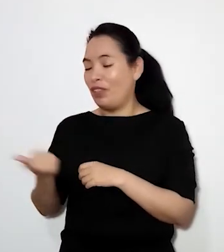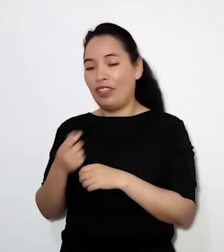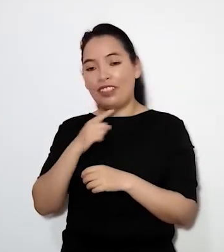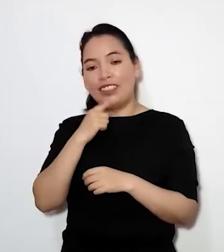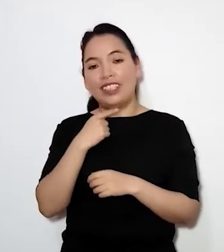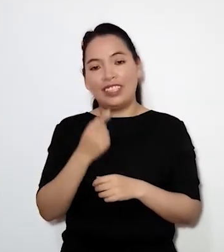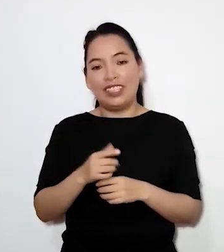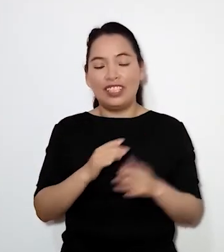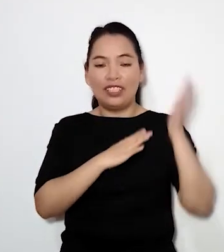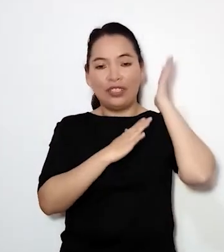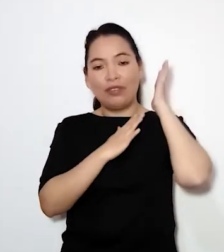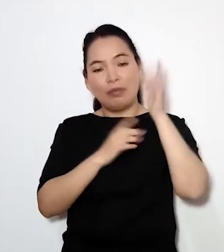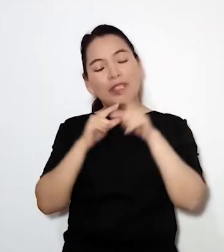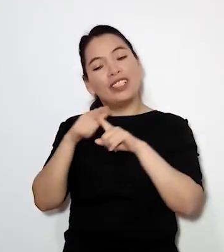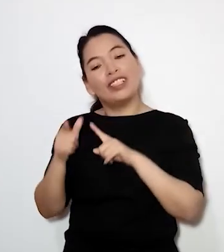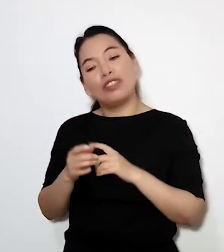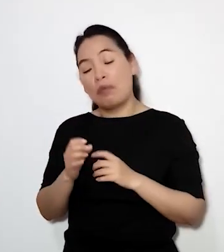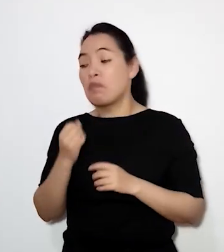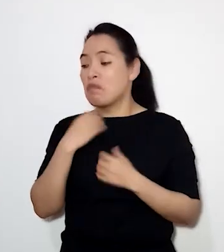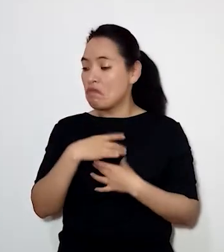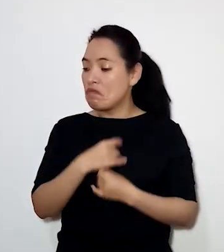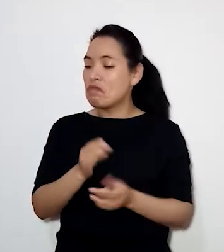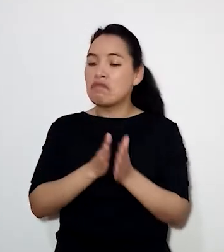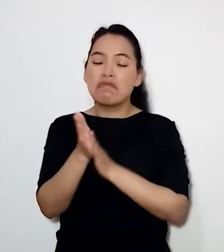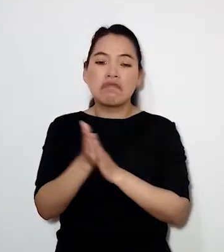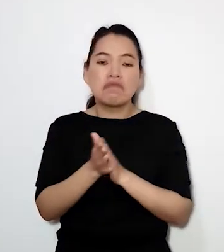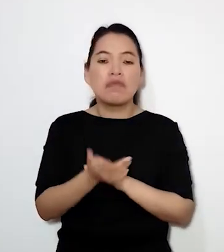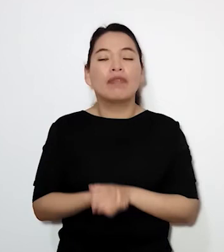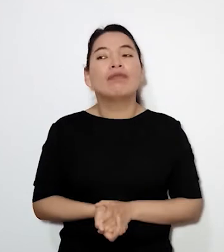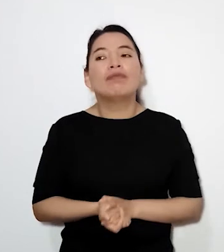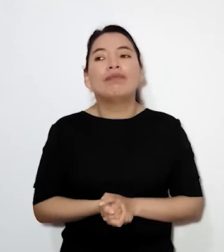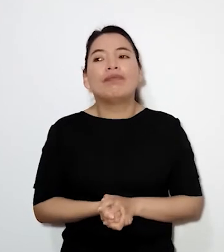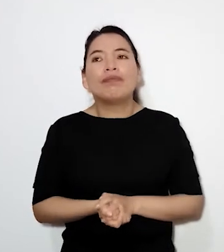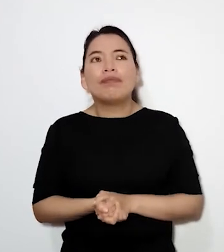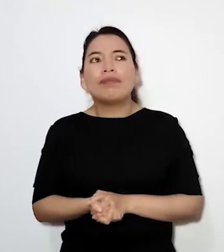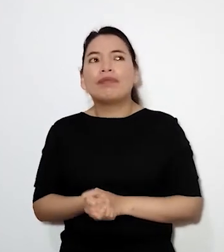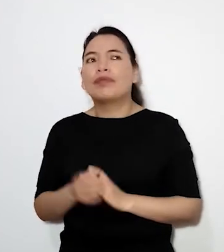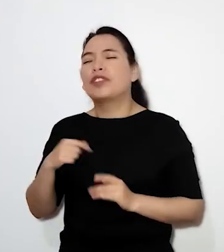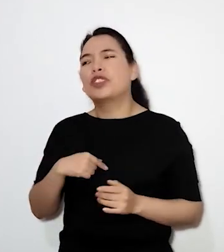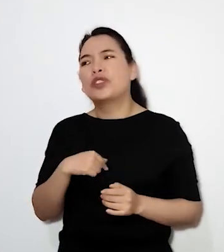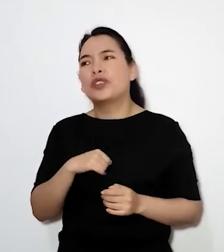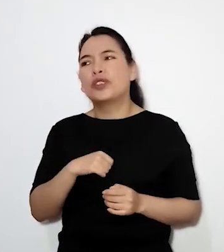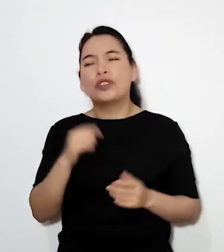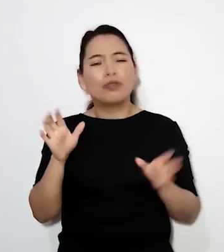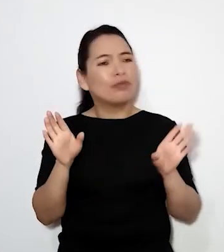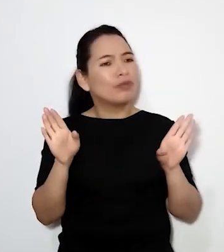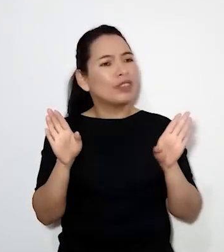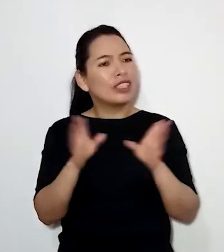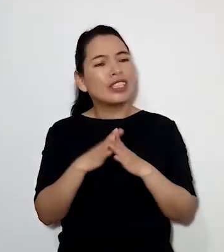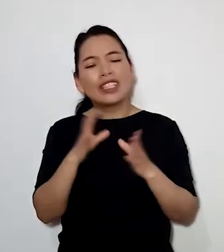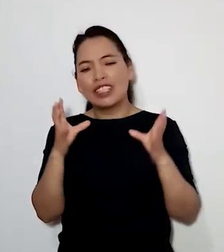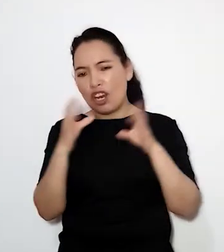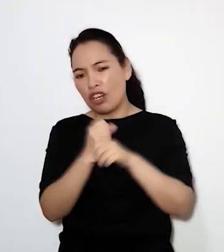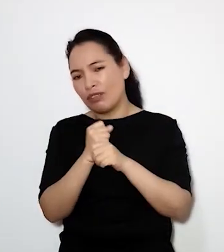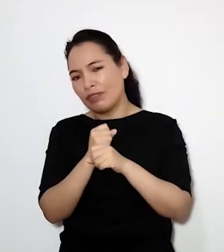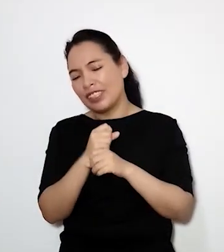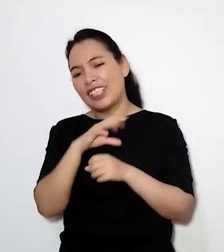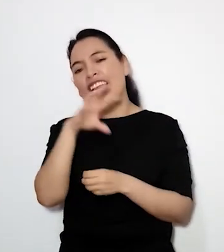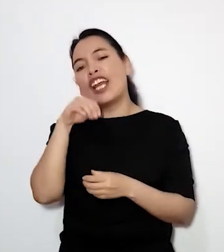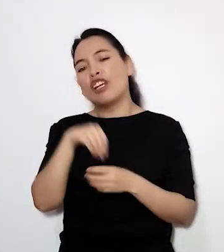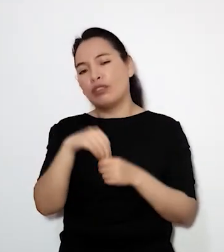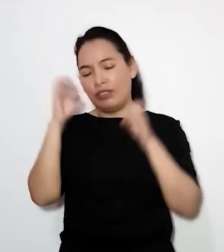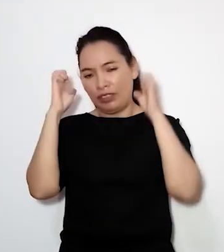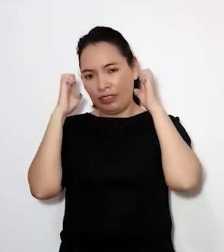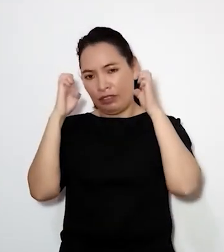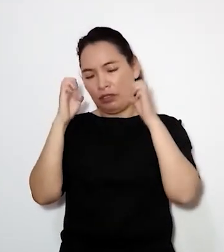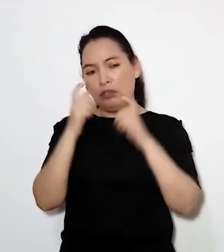parecido interesantísimo, quizás resumir diciendo que en la inclusión educativa, y estoy de acuerdo con Carlos, no solamente de